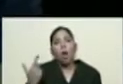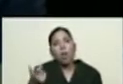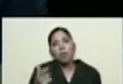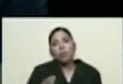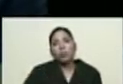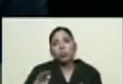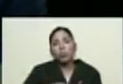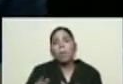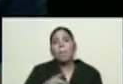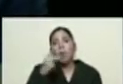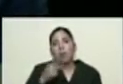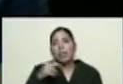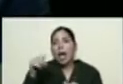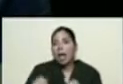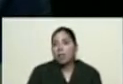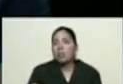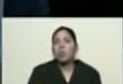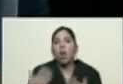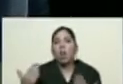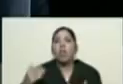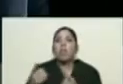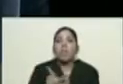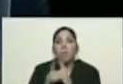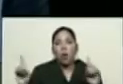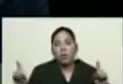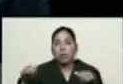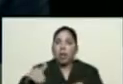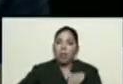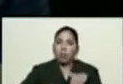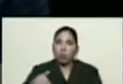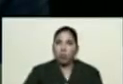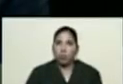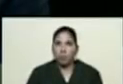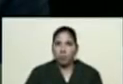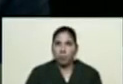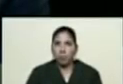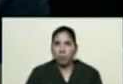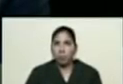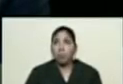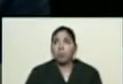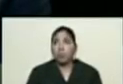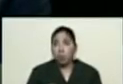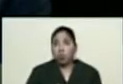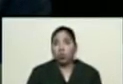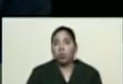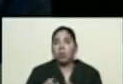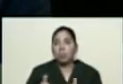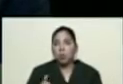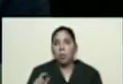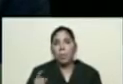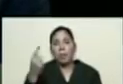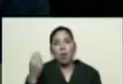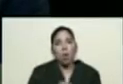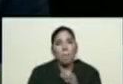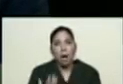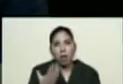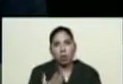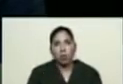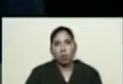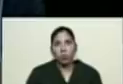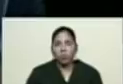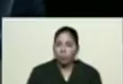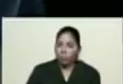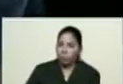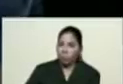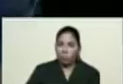en Venezuela es con democracia que se resuelve. Y ahí fue cuando surgió aquel 1 de mayo su